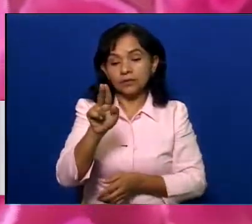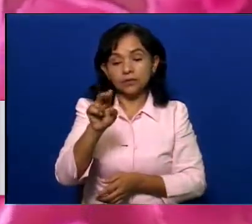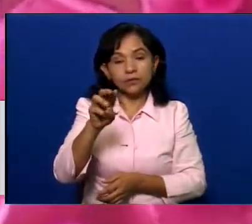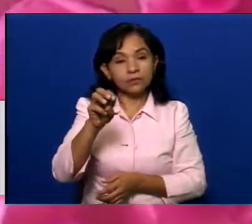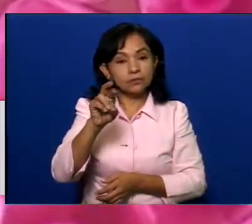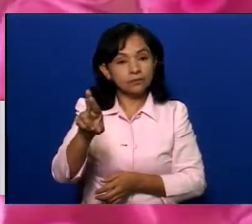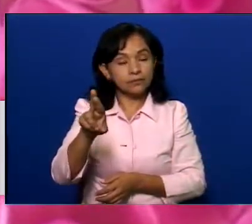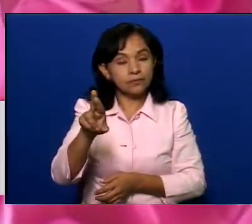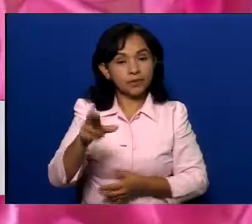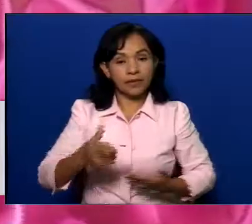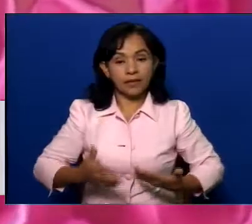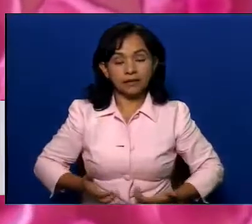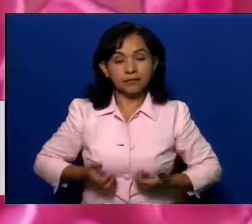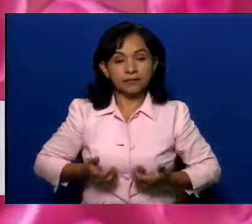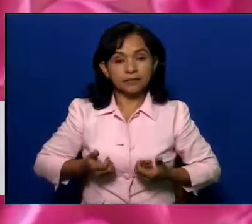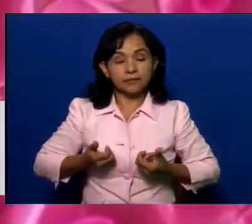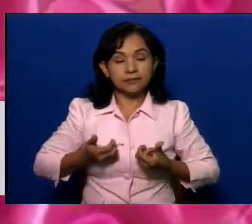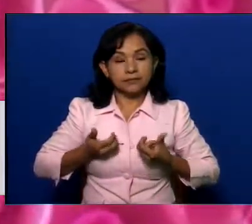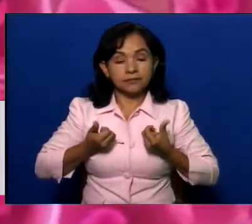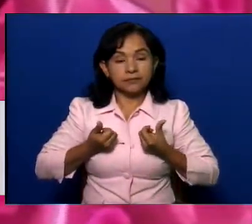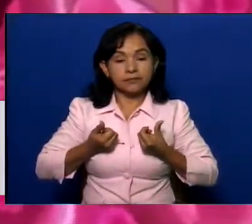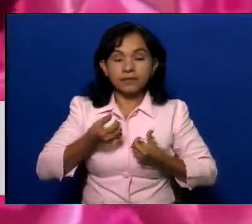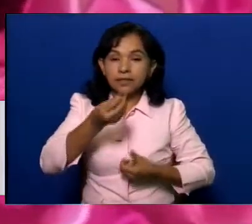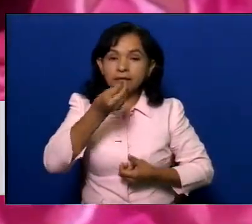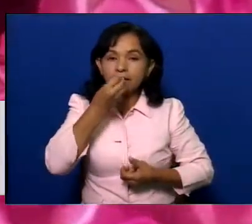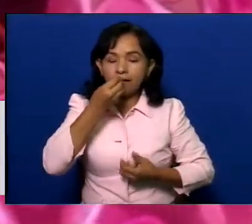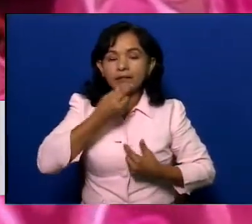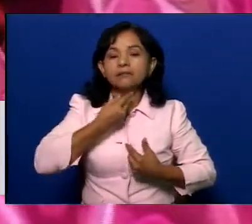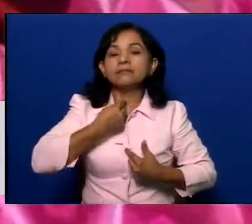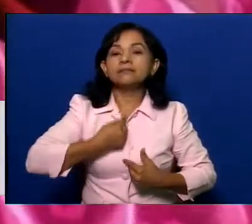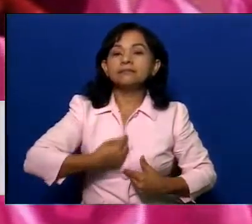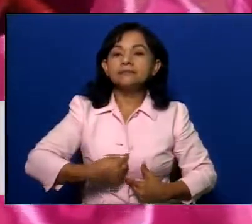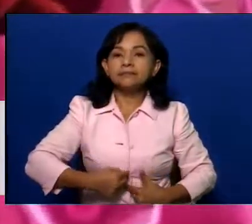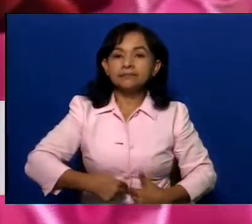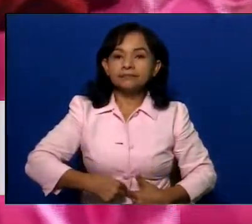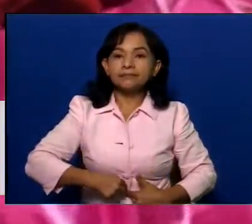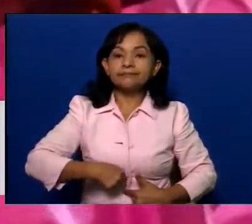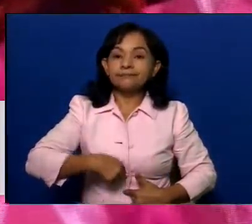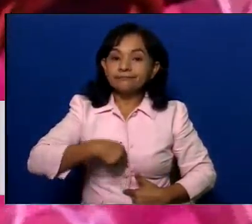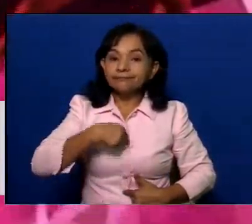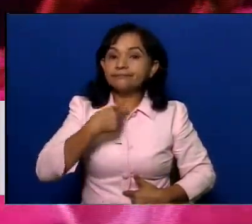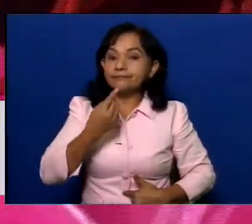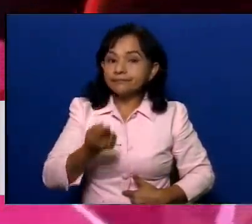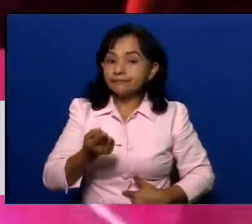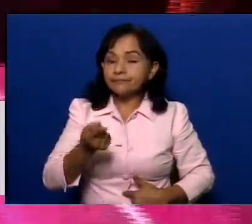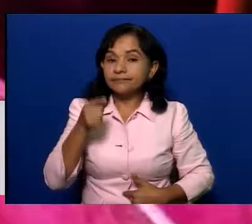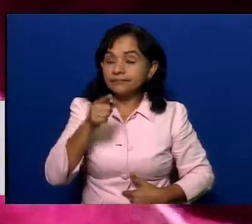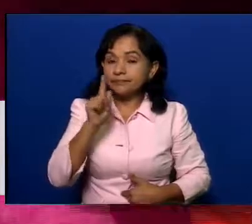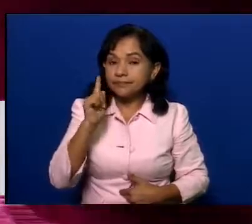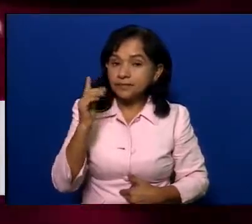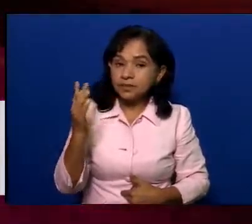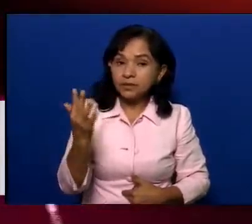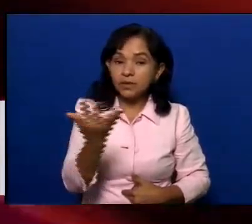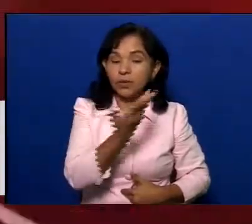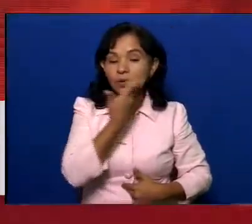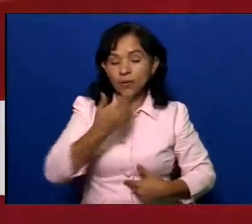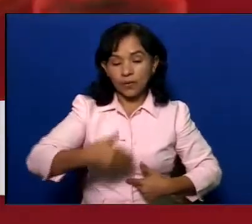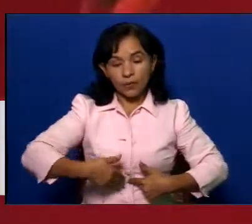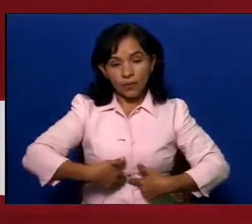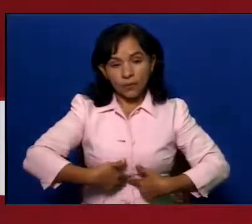cánceres del aparato digestivo. Y en ese sentido, pues ahí entran todos los de estómago,